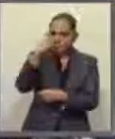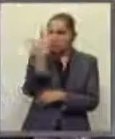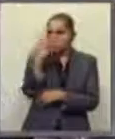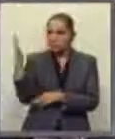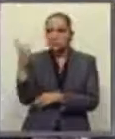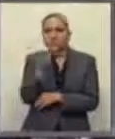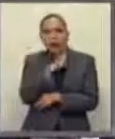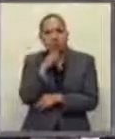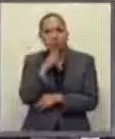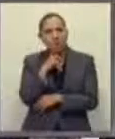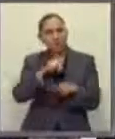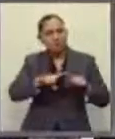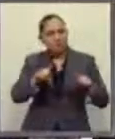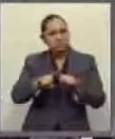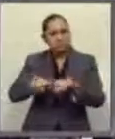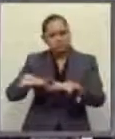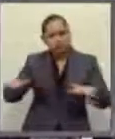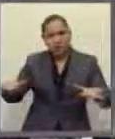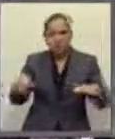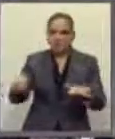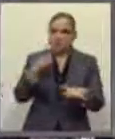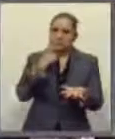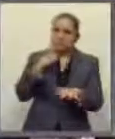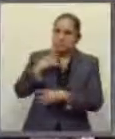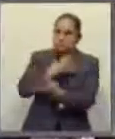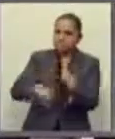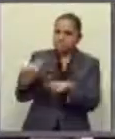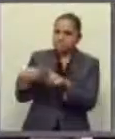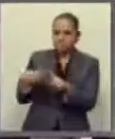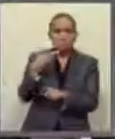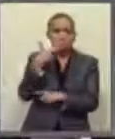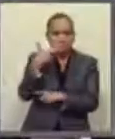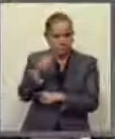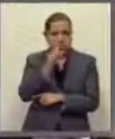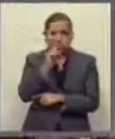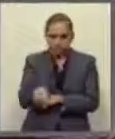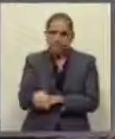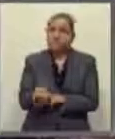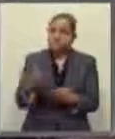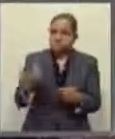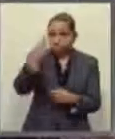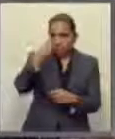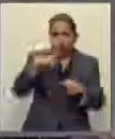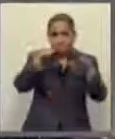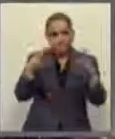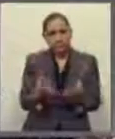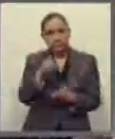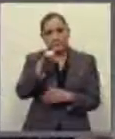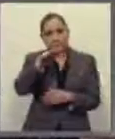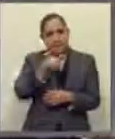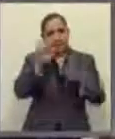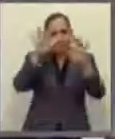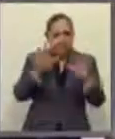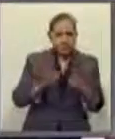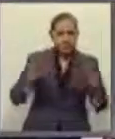al grado que se considera una alternativa necesaria para frenar el cambio climático. Habría que